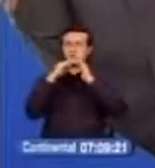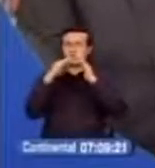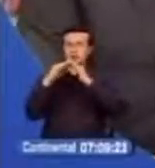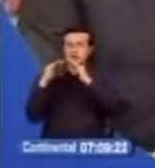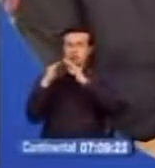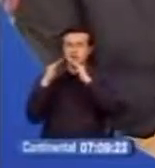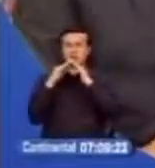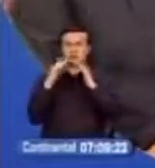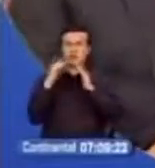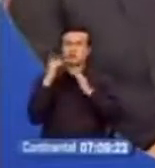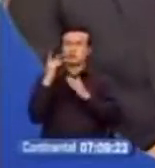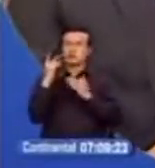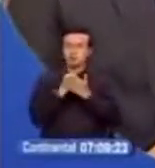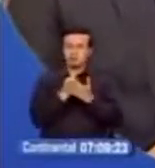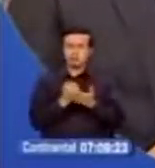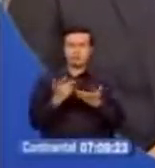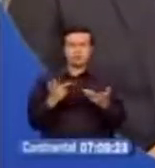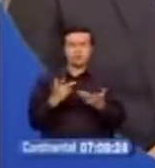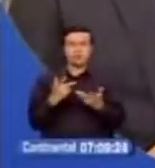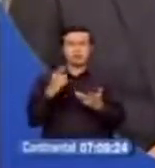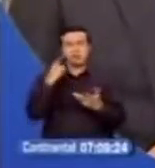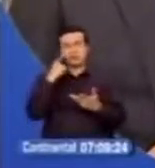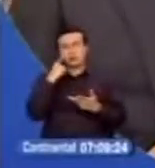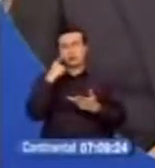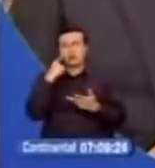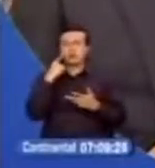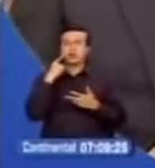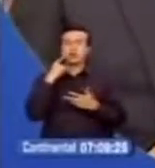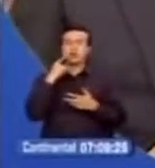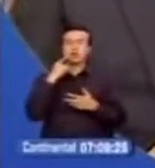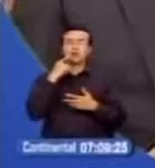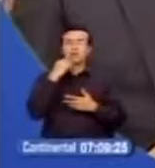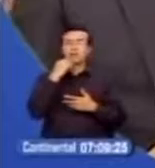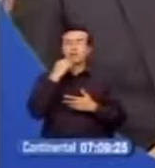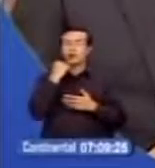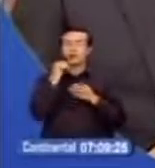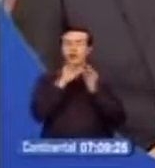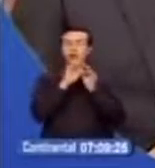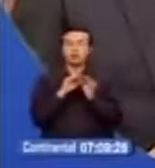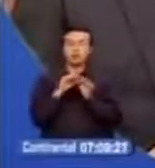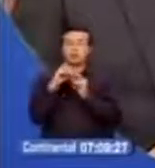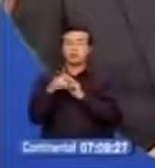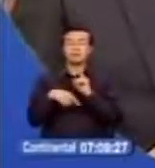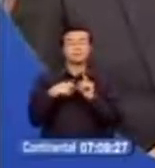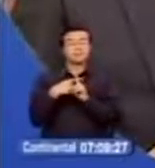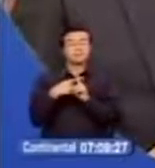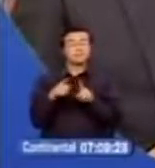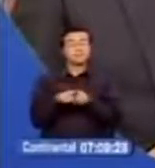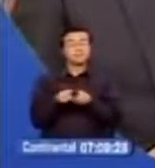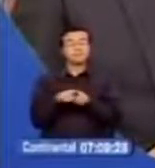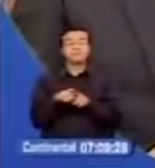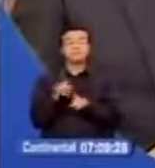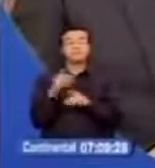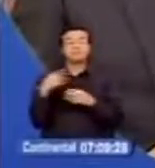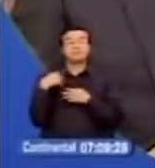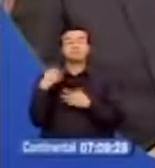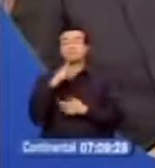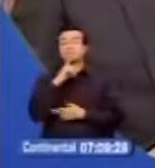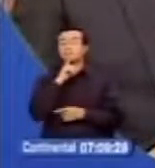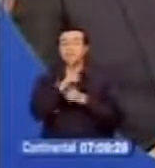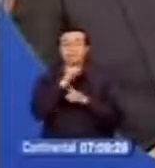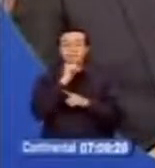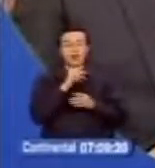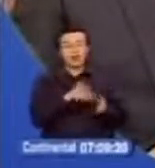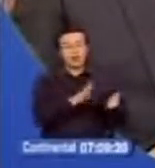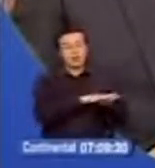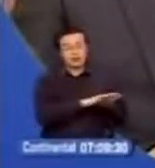el impuesto predial, que no vaya a estar cobrando la contribución especial de mejoras, ¿no? Pero a la vez, a ver cómo reclamamos que falta